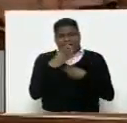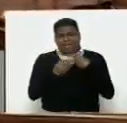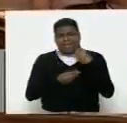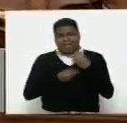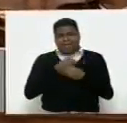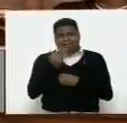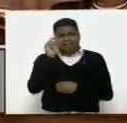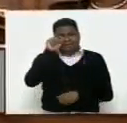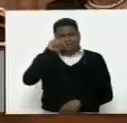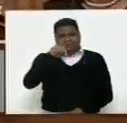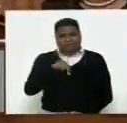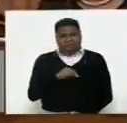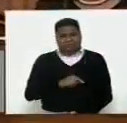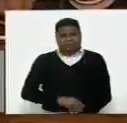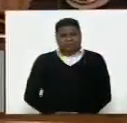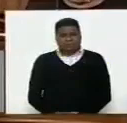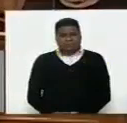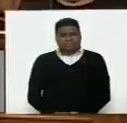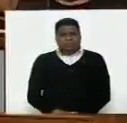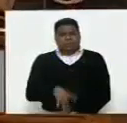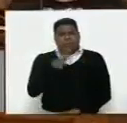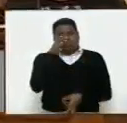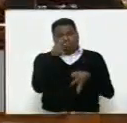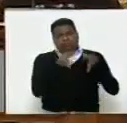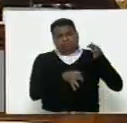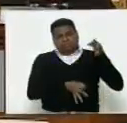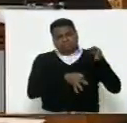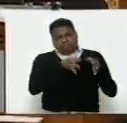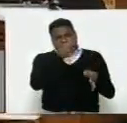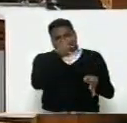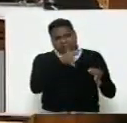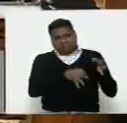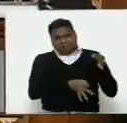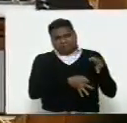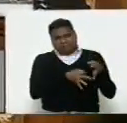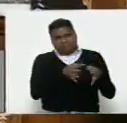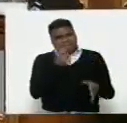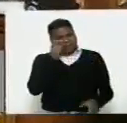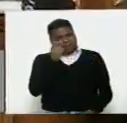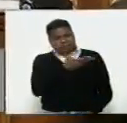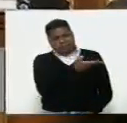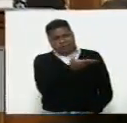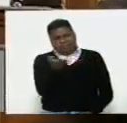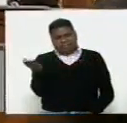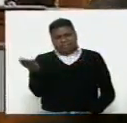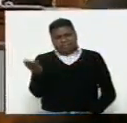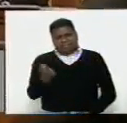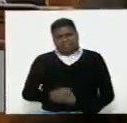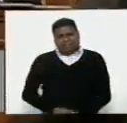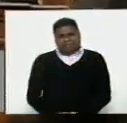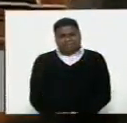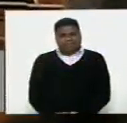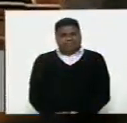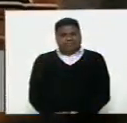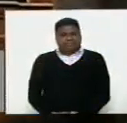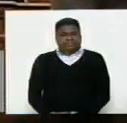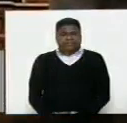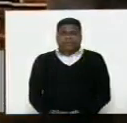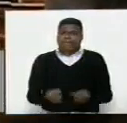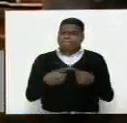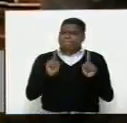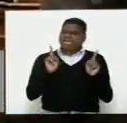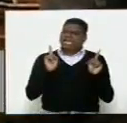realizando realmente justicia para el pueblo. Pero quería hacer